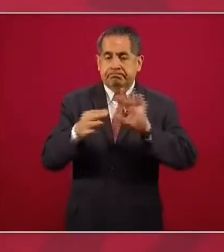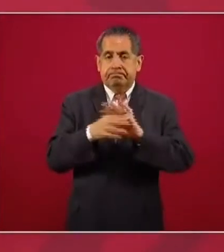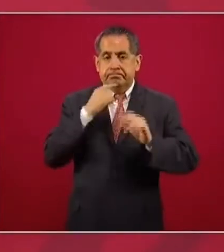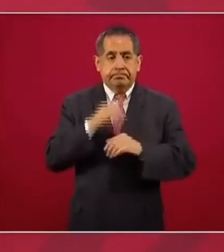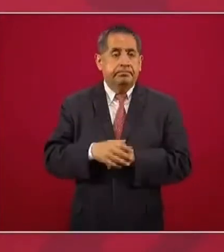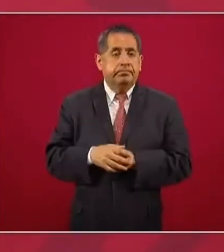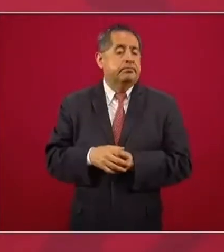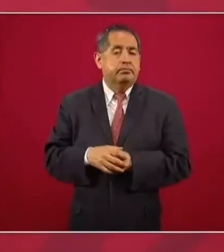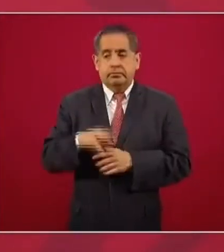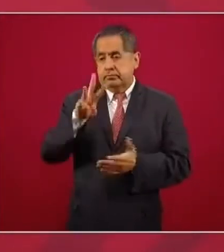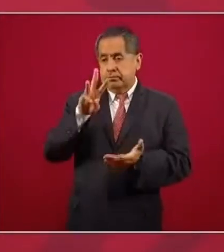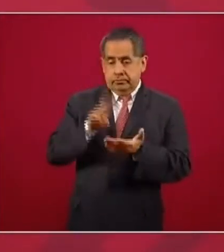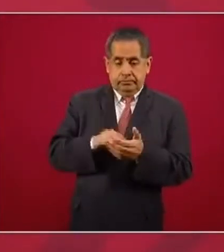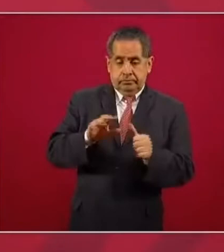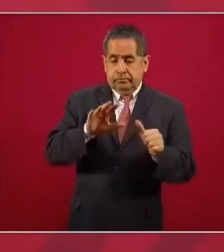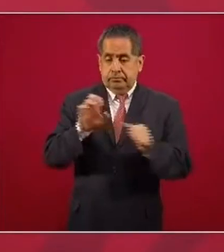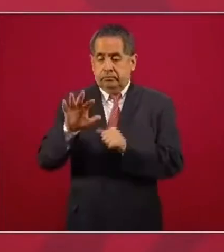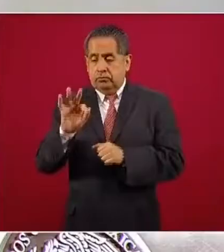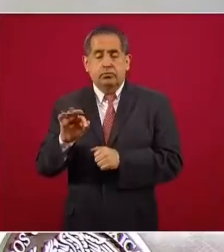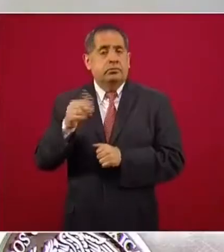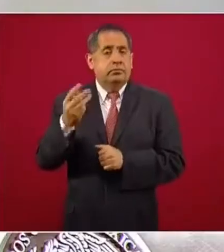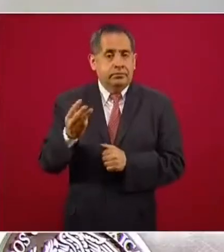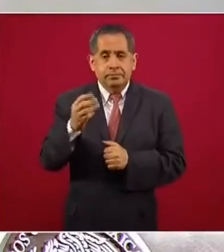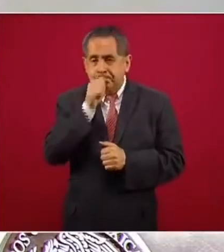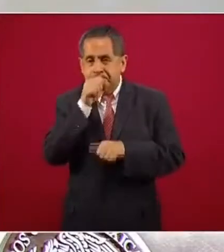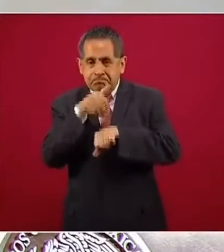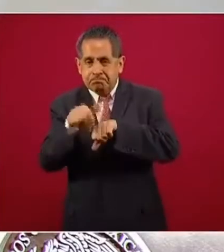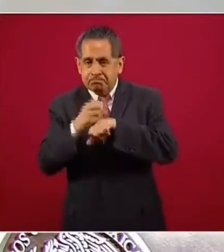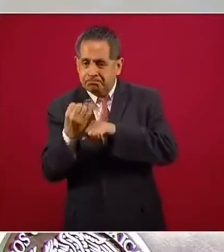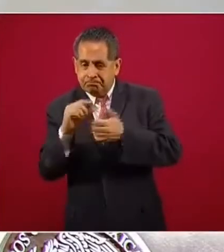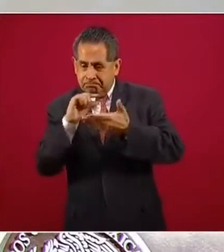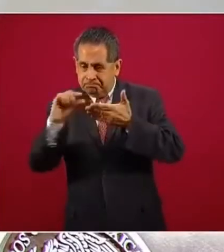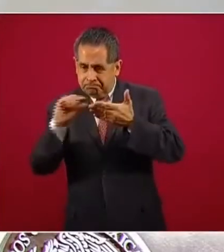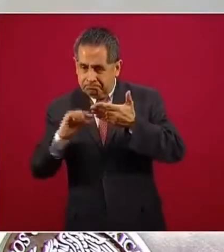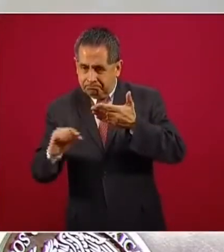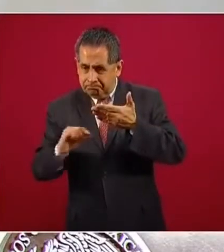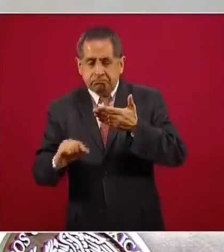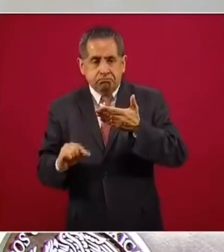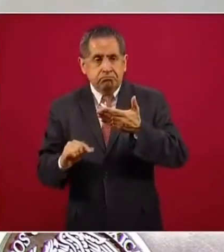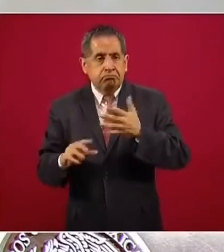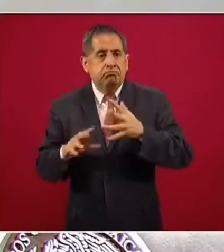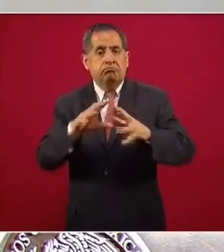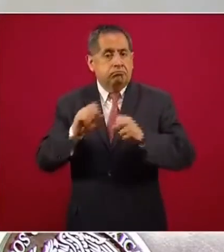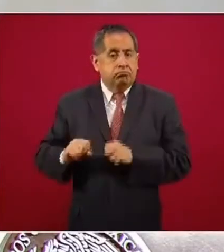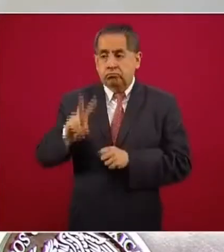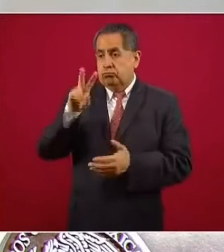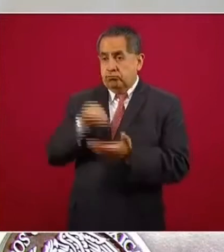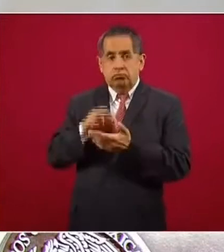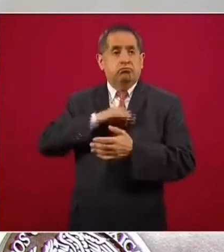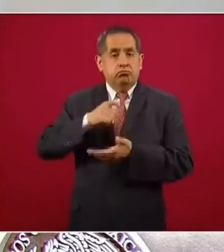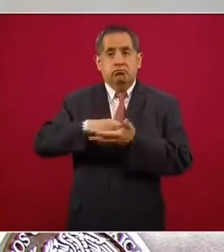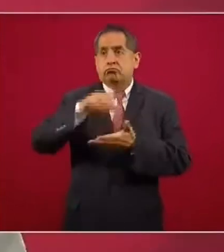las 3.643 claves que necesita el país, cerca de 2.000 pueden ser adquiridas a través de